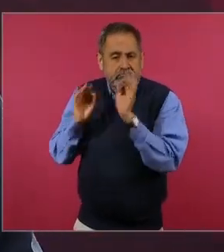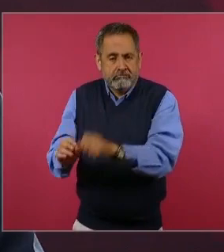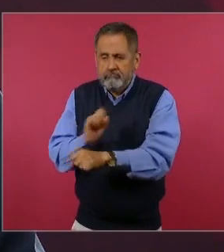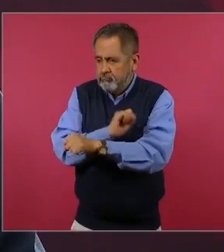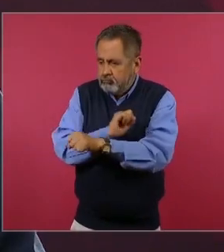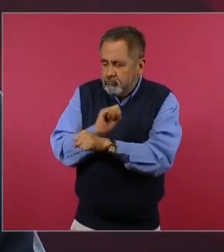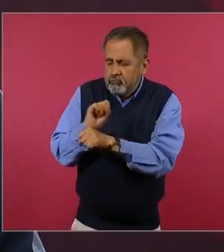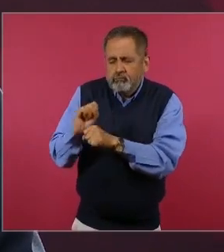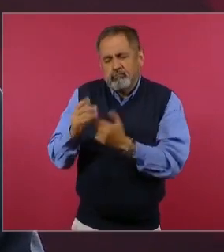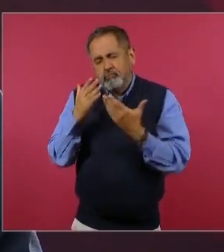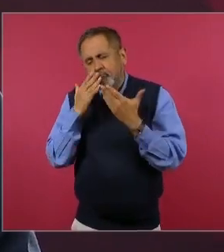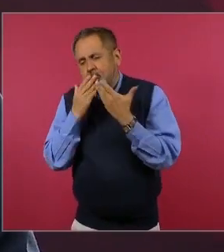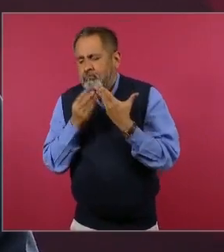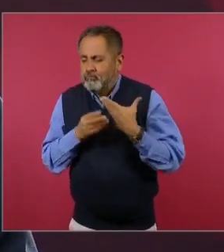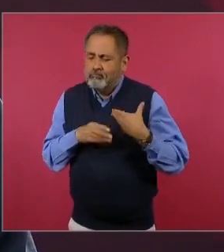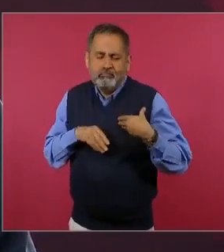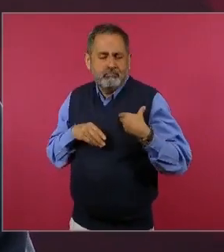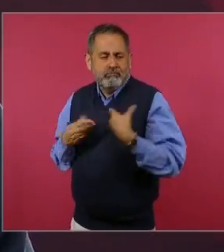tersa,